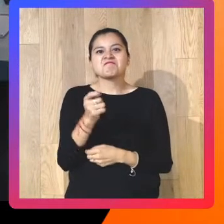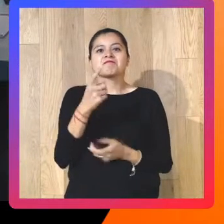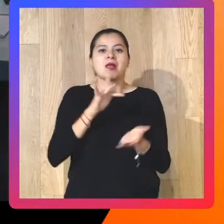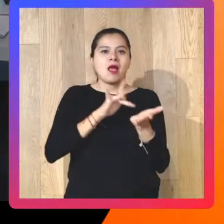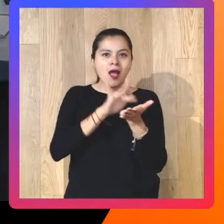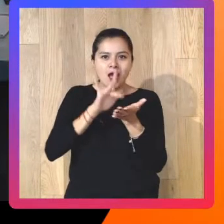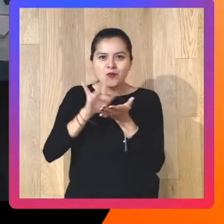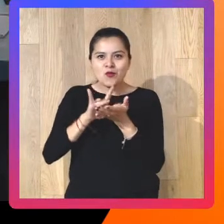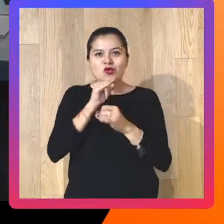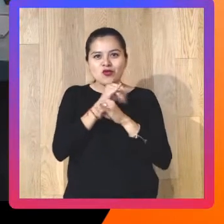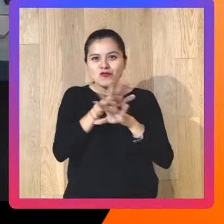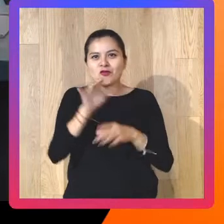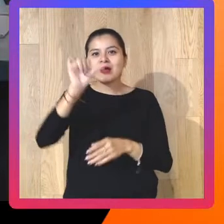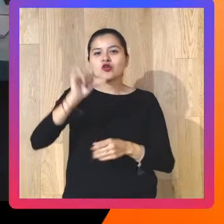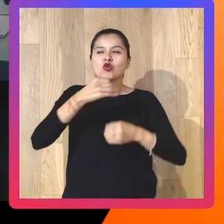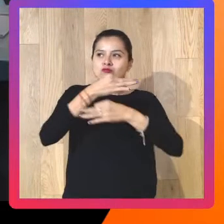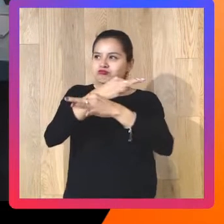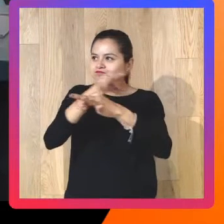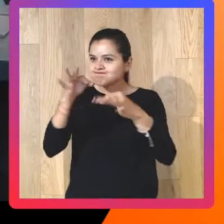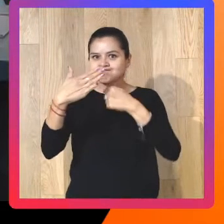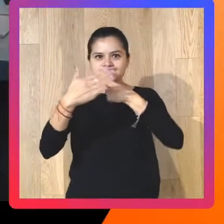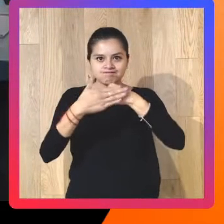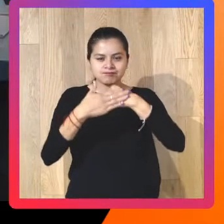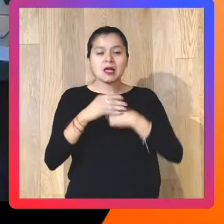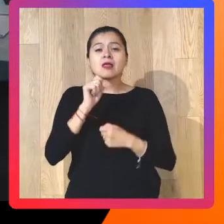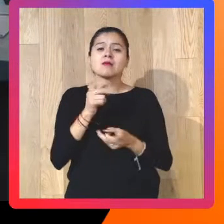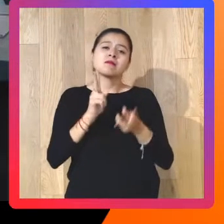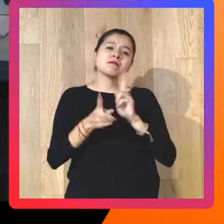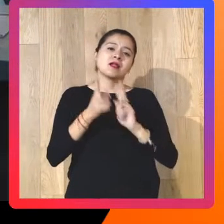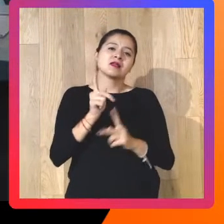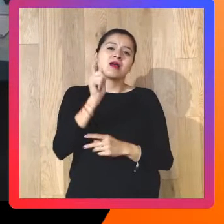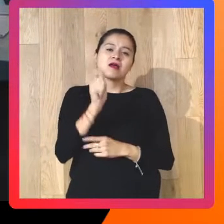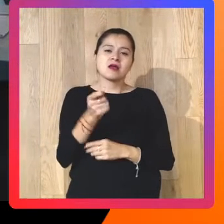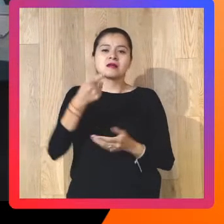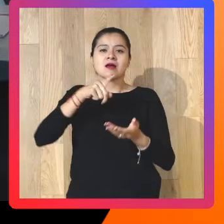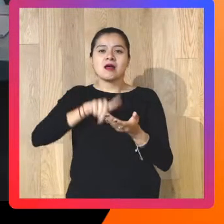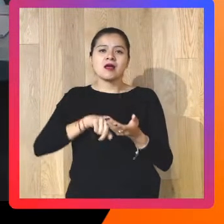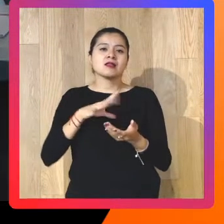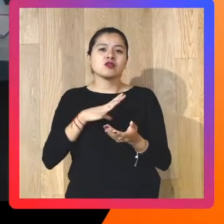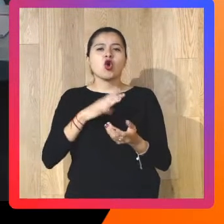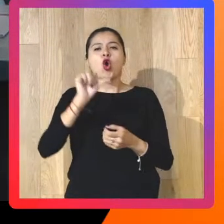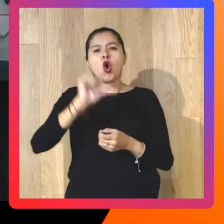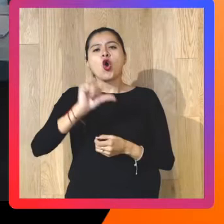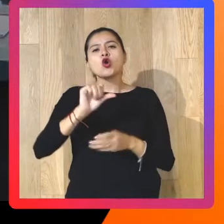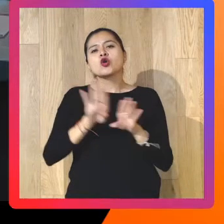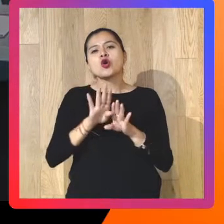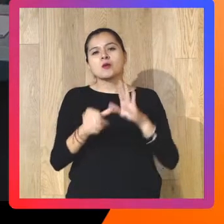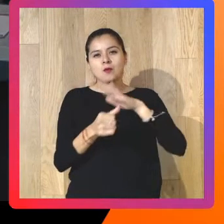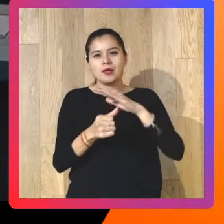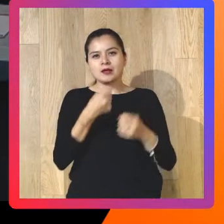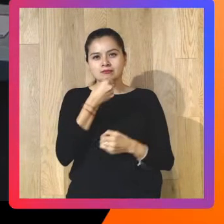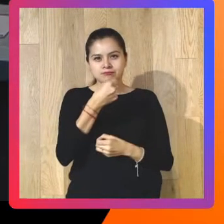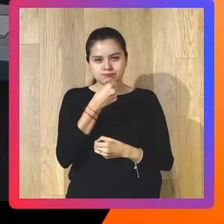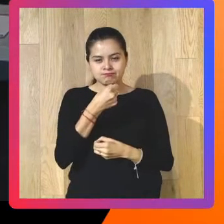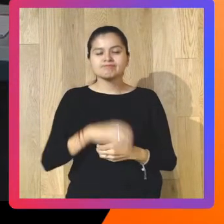importante información que se va a dar a conocer. Platicarles también un poquito de la dinámica con la que vamos a estar viviendo el día de hoy, y esto